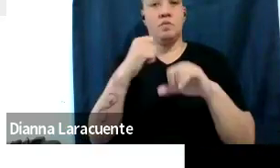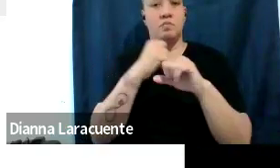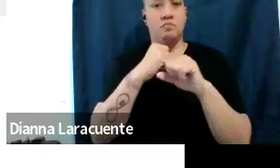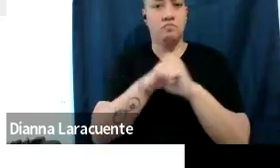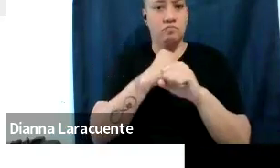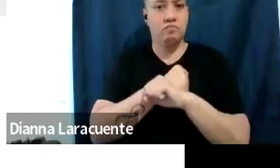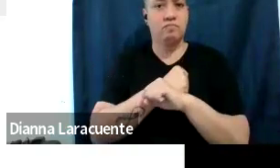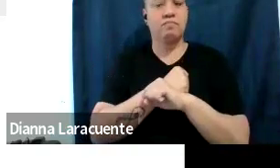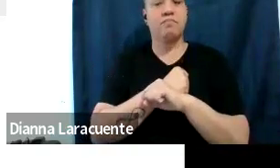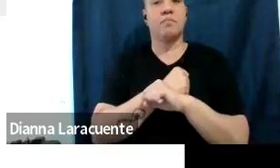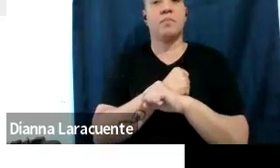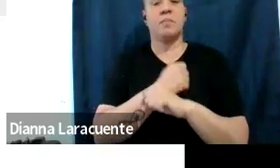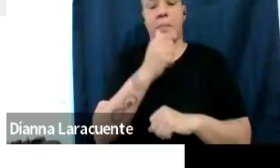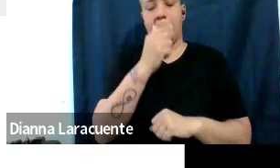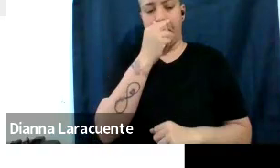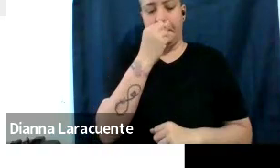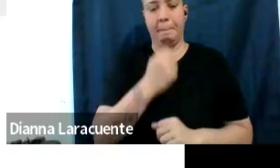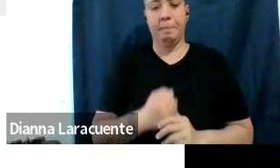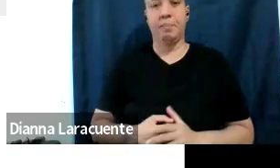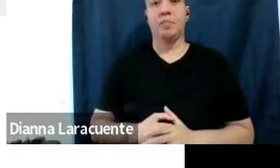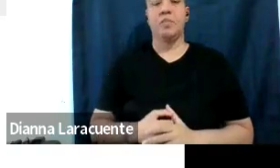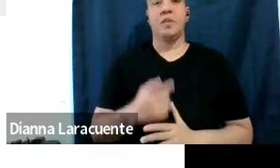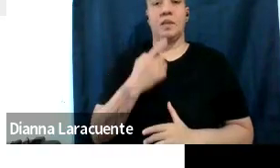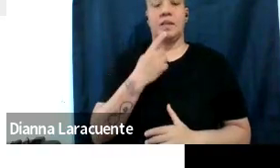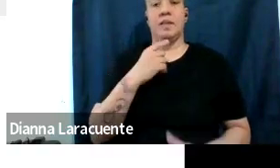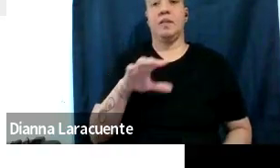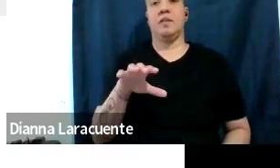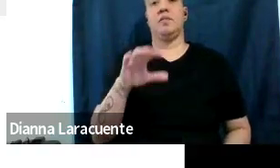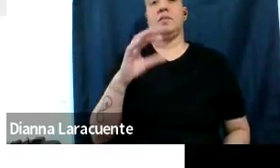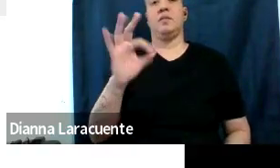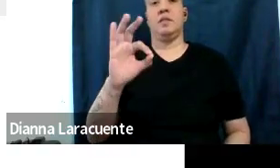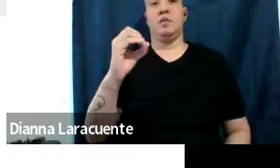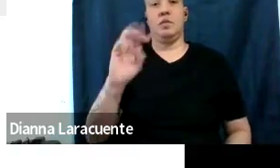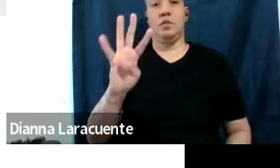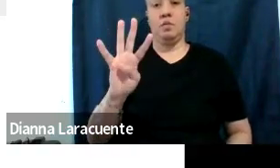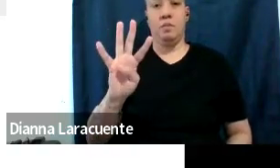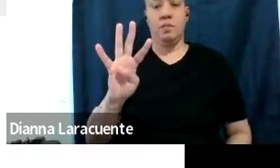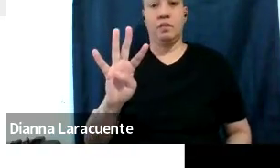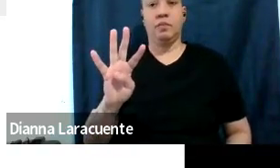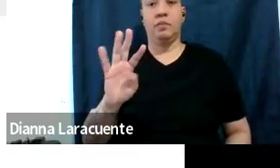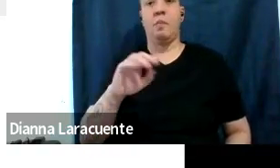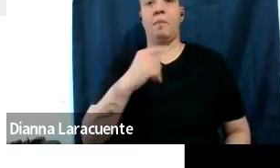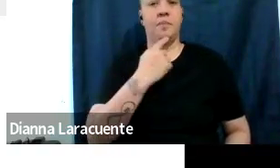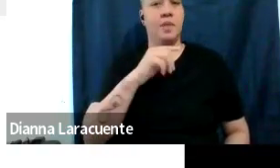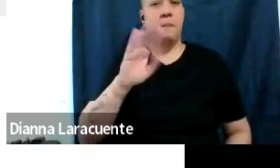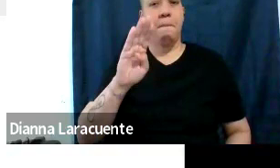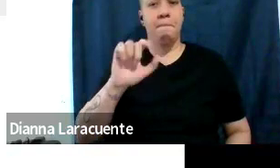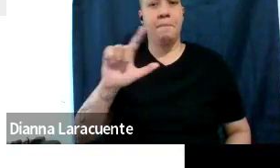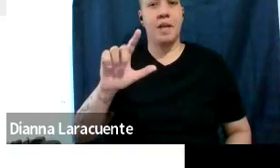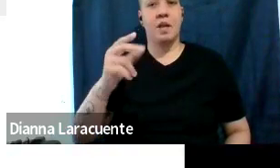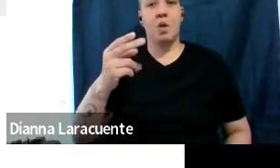y dice, fíjese lo que dice en el 1904, fíjese que lo que él dijo del Bill Hollander,